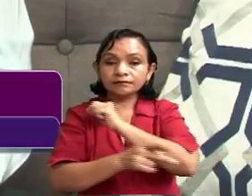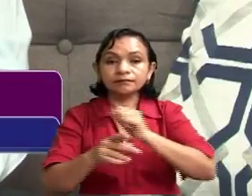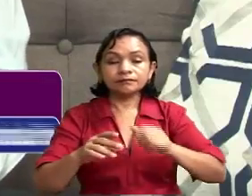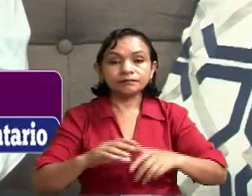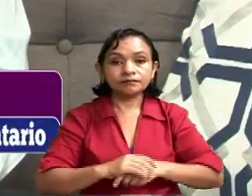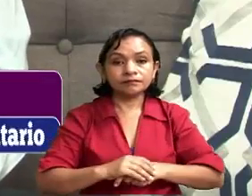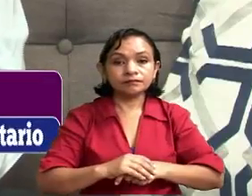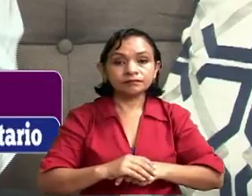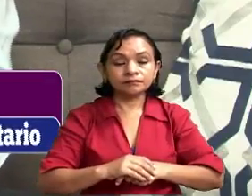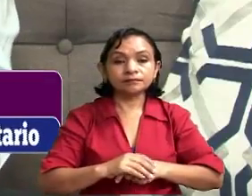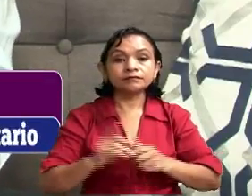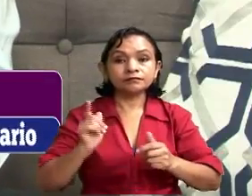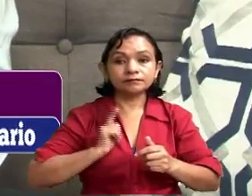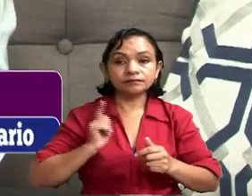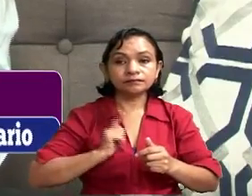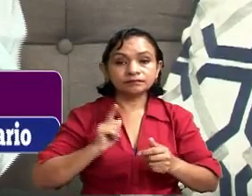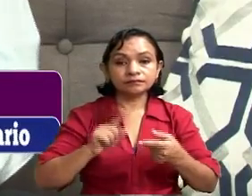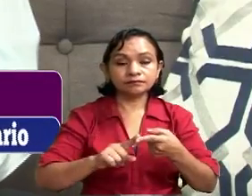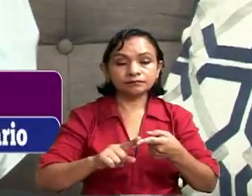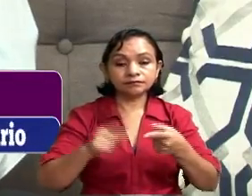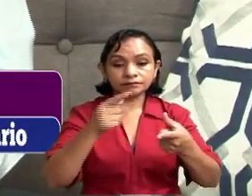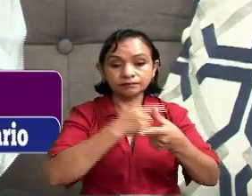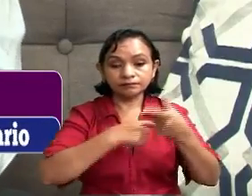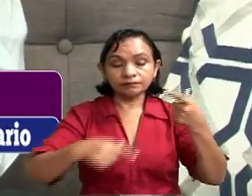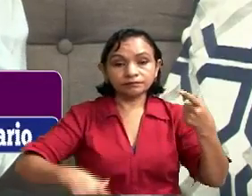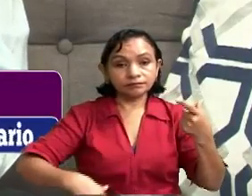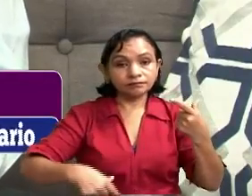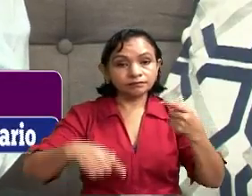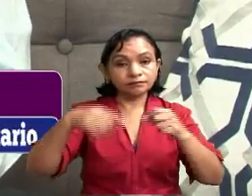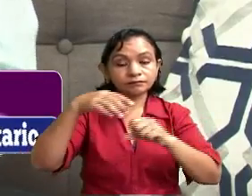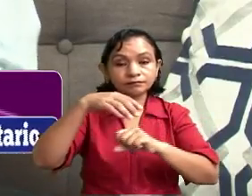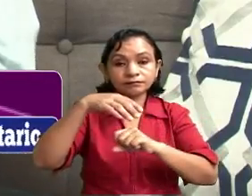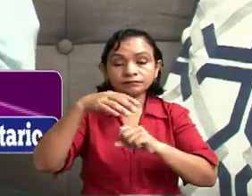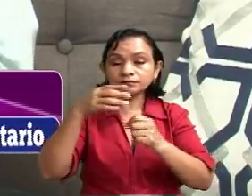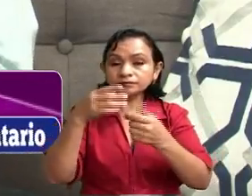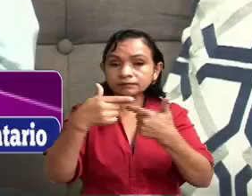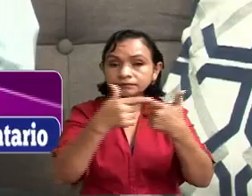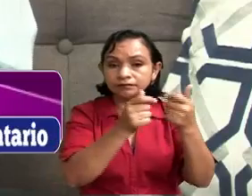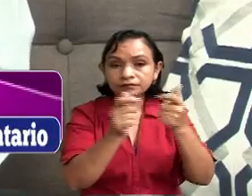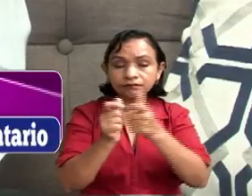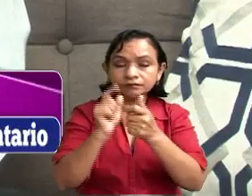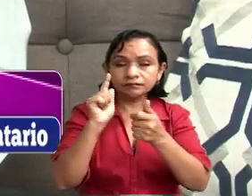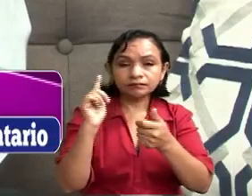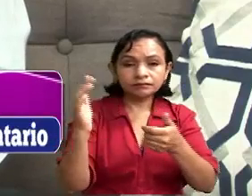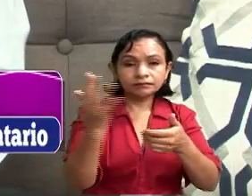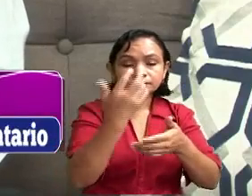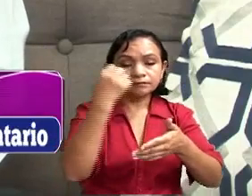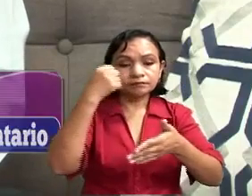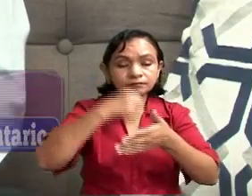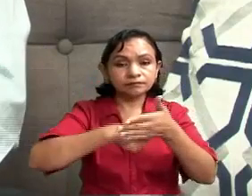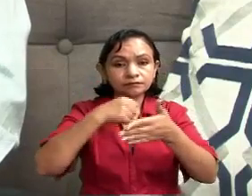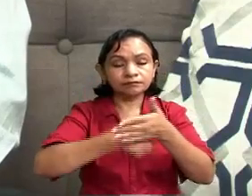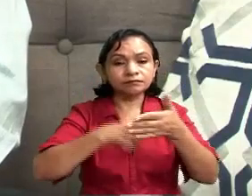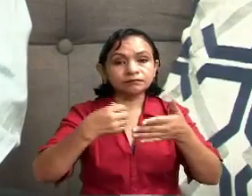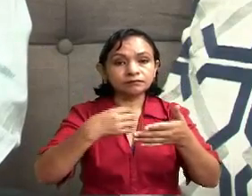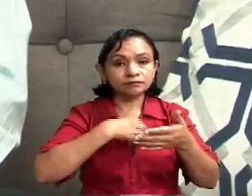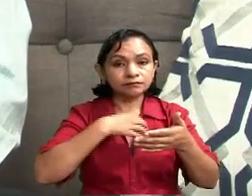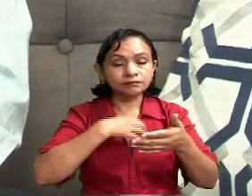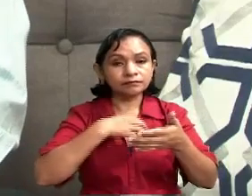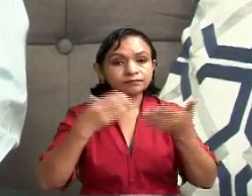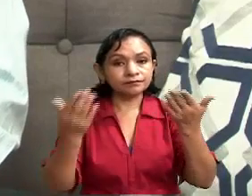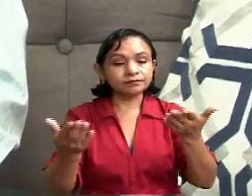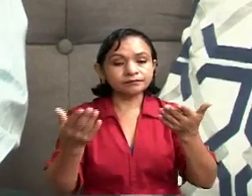y también han tenido a Leonardo Torres, el presidente de CONIMIPYME, todos los esfuerzos que hemos venido haciendo